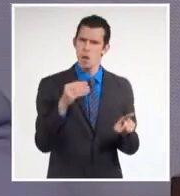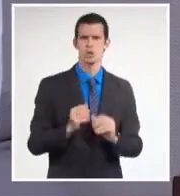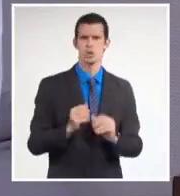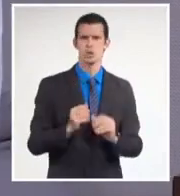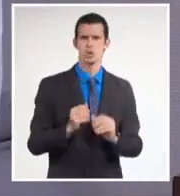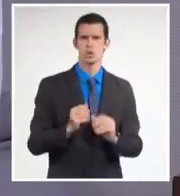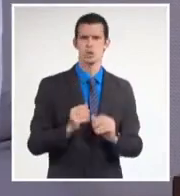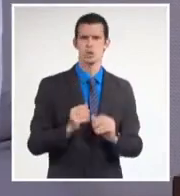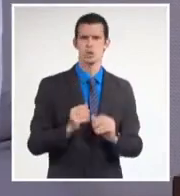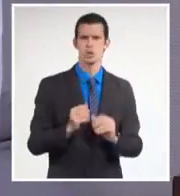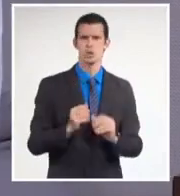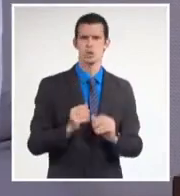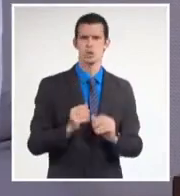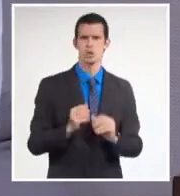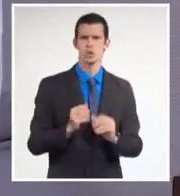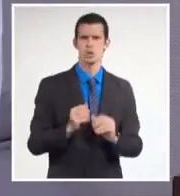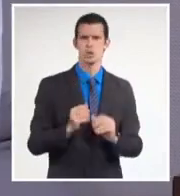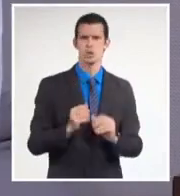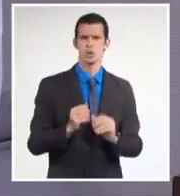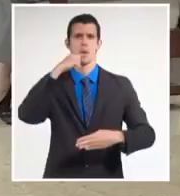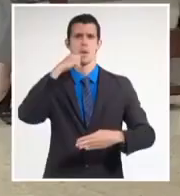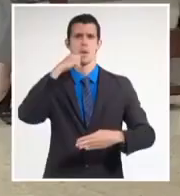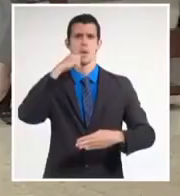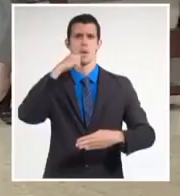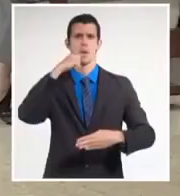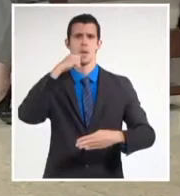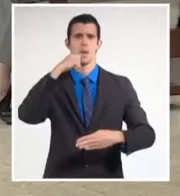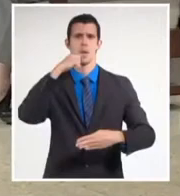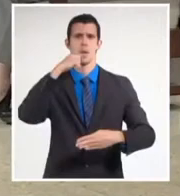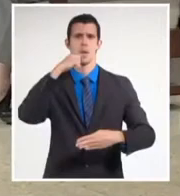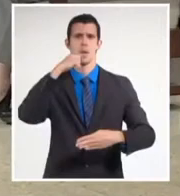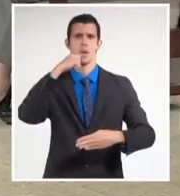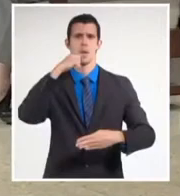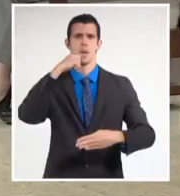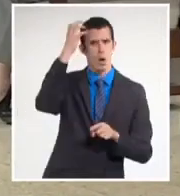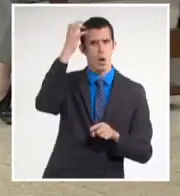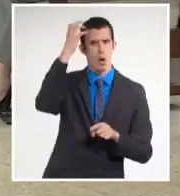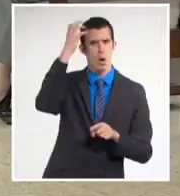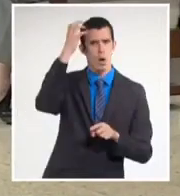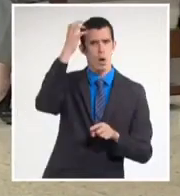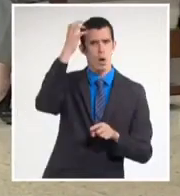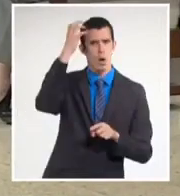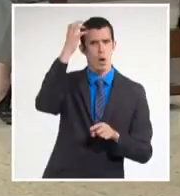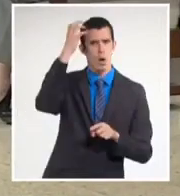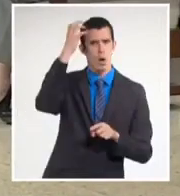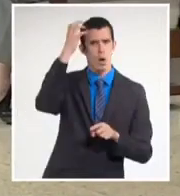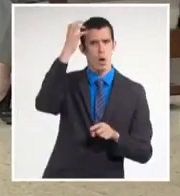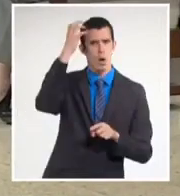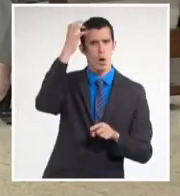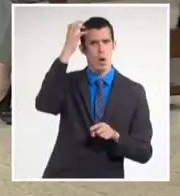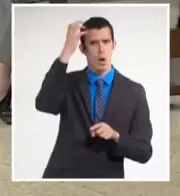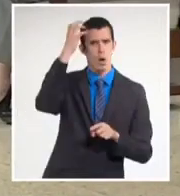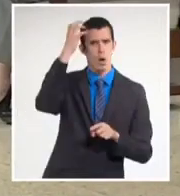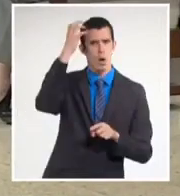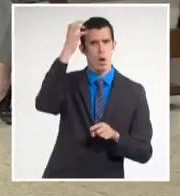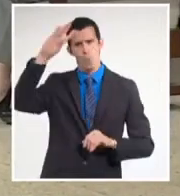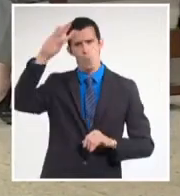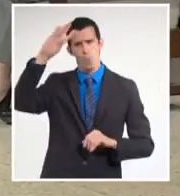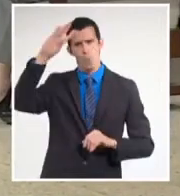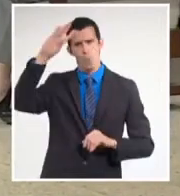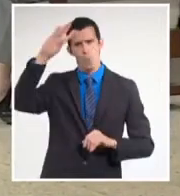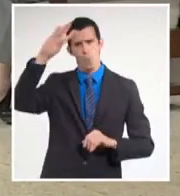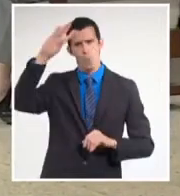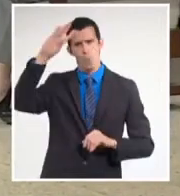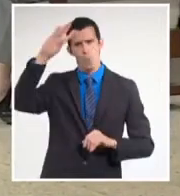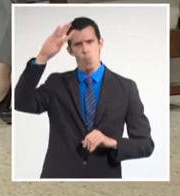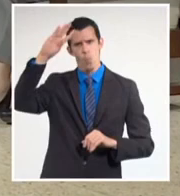pensemos que la dirección del país no está cruzada de brazos y que está apelando incluso a todos los cubanos, a toda la inteligencia donde quiera que esté.